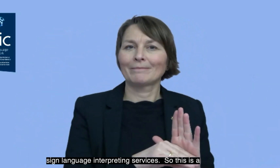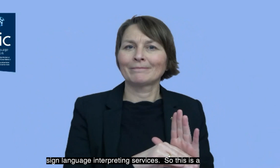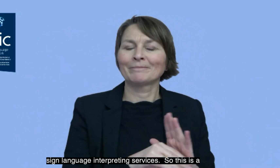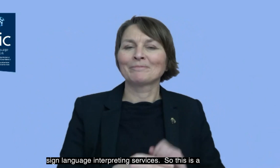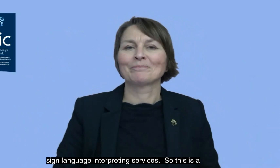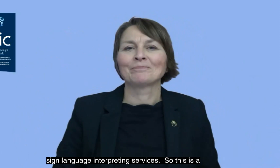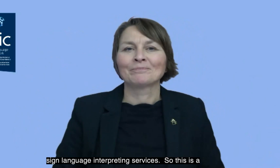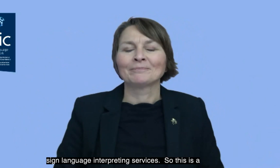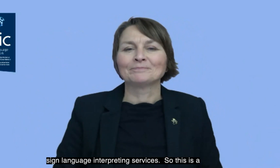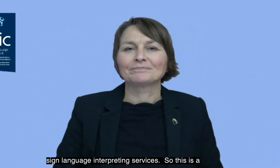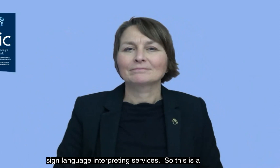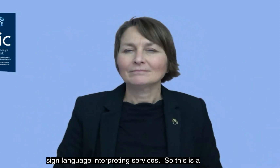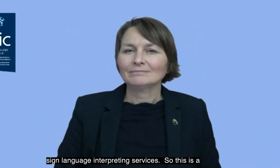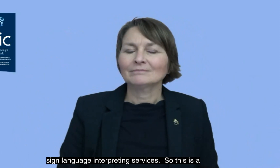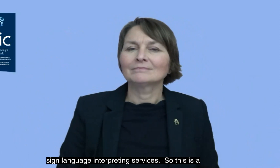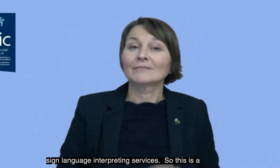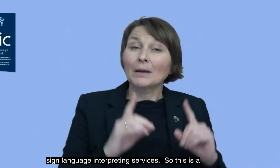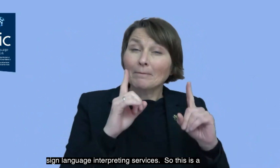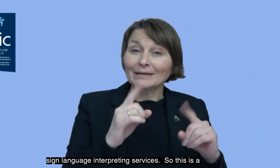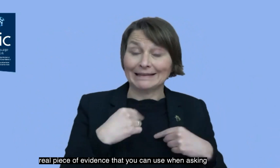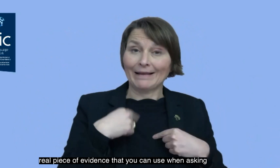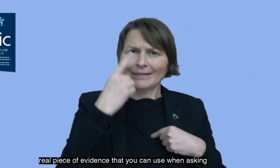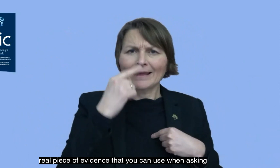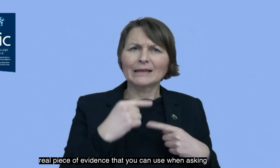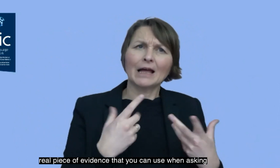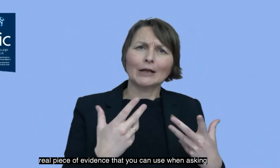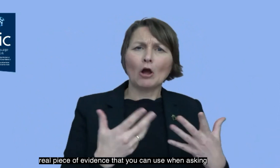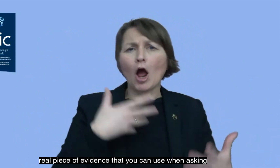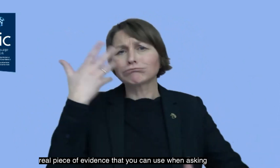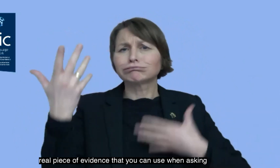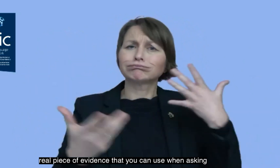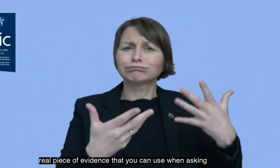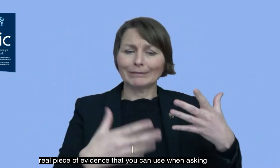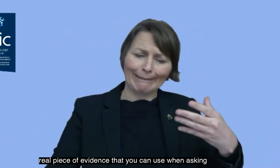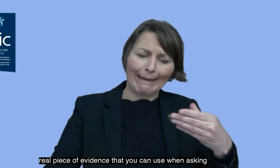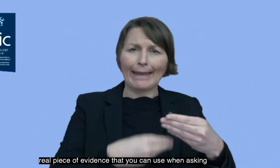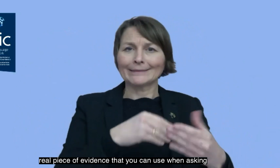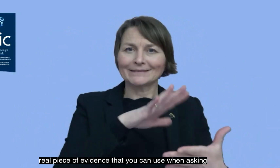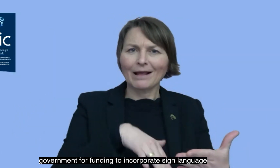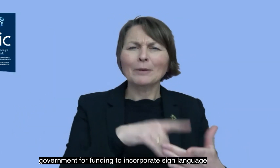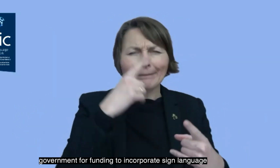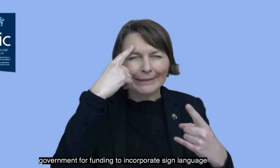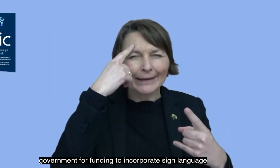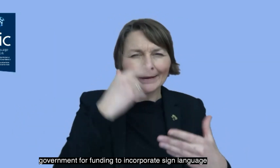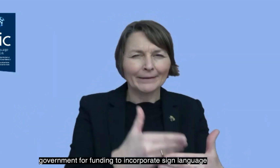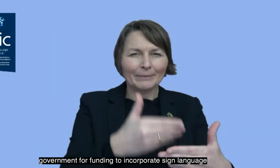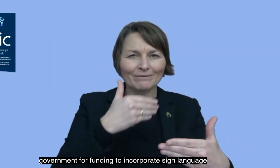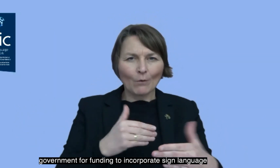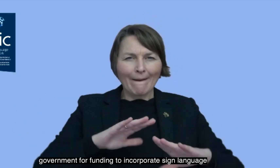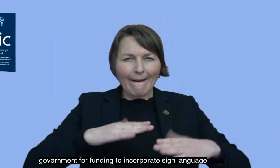para cabildear, para obtener fondos para formar intérpretes de lengua de signos y